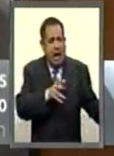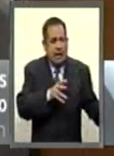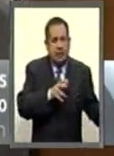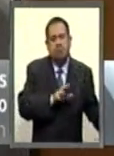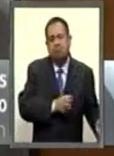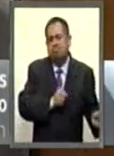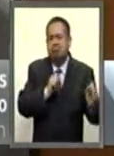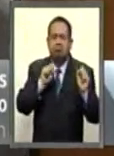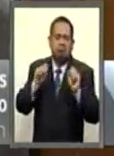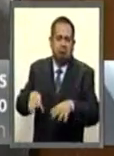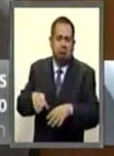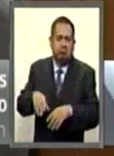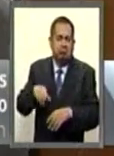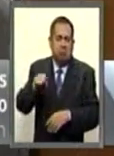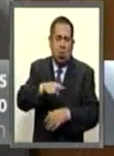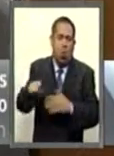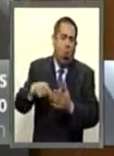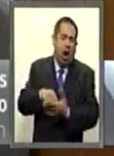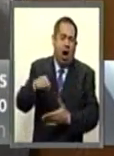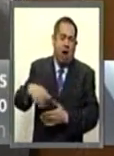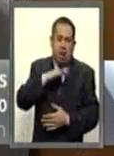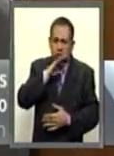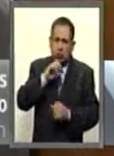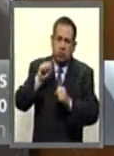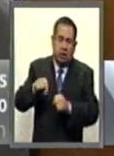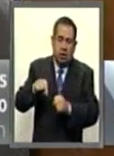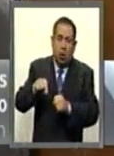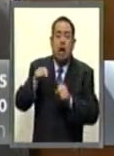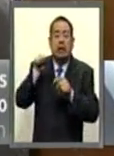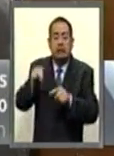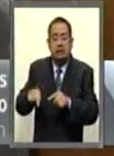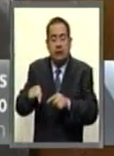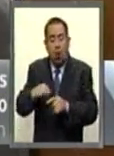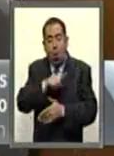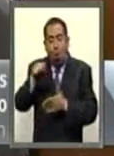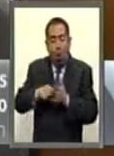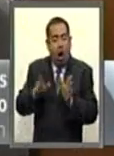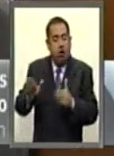ir a parar a un sitio en donde pueda ser